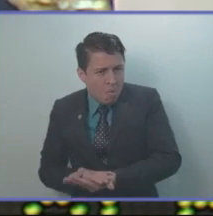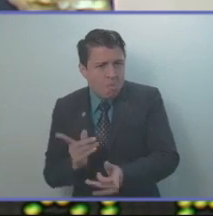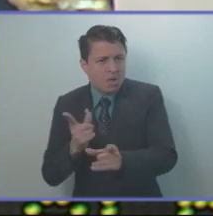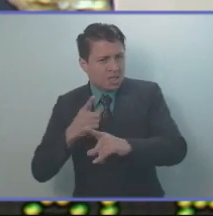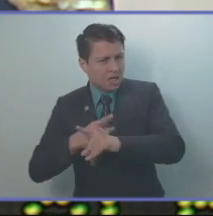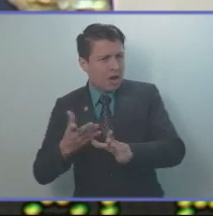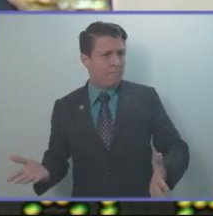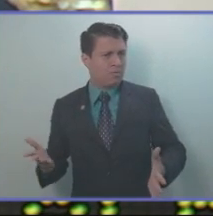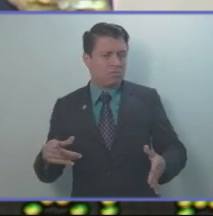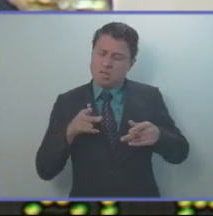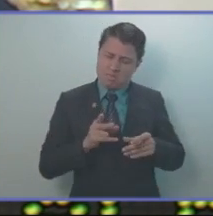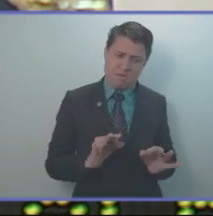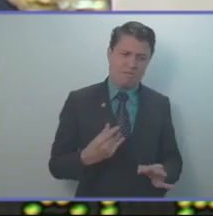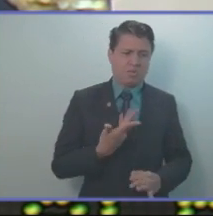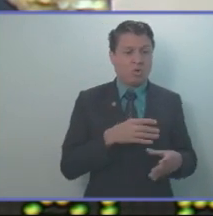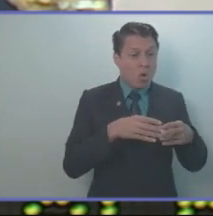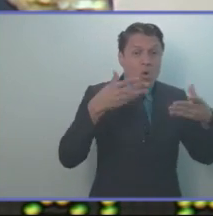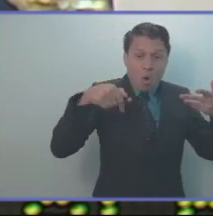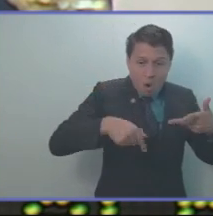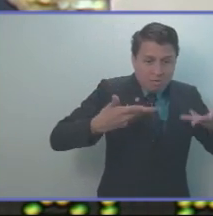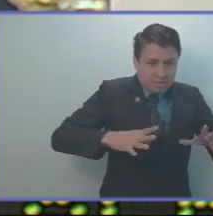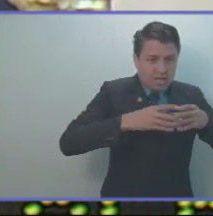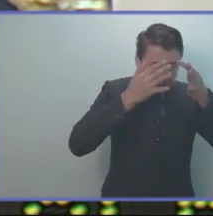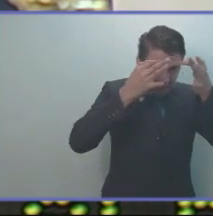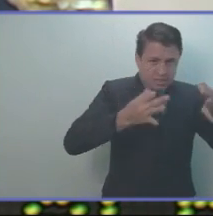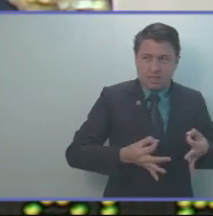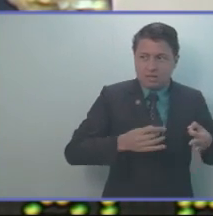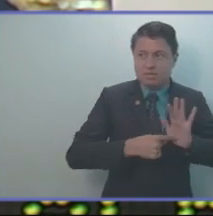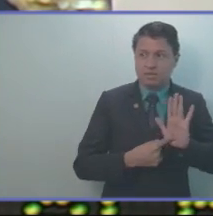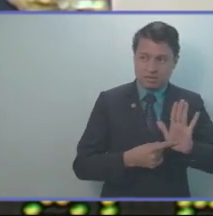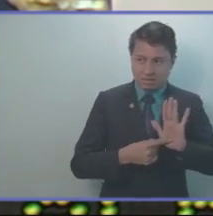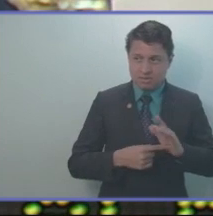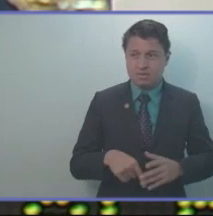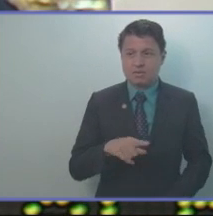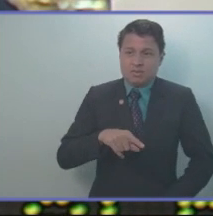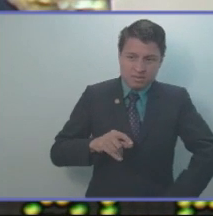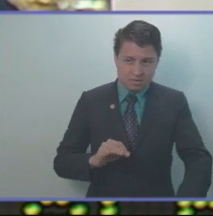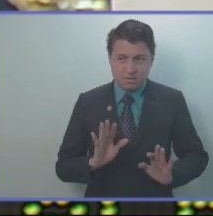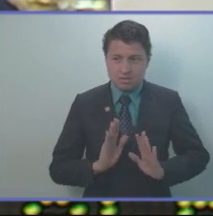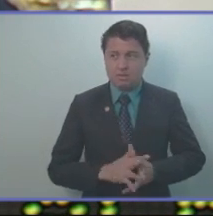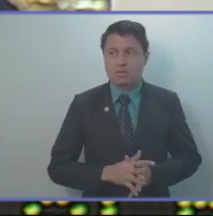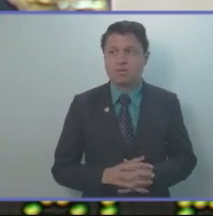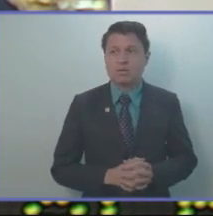misma razón, reiteramos nuestra disposición de dar los votos para este